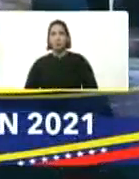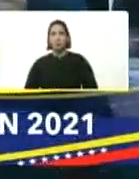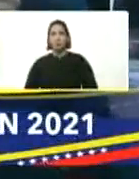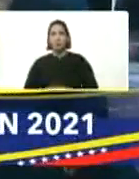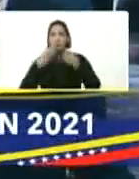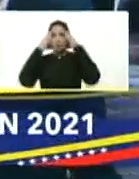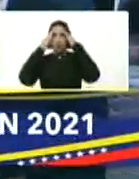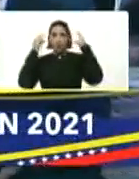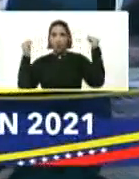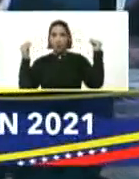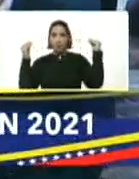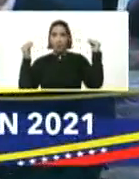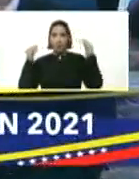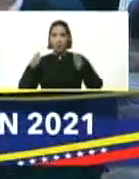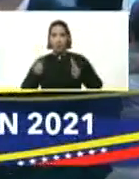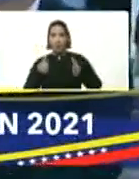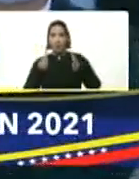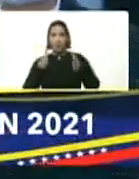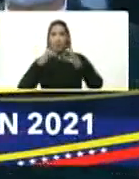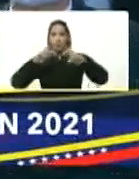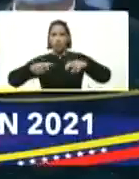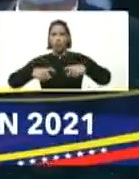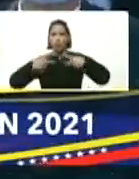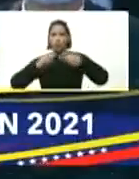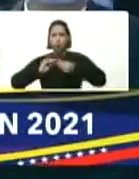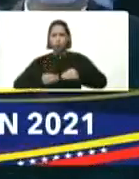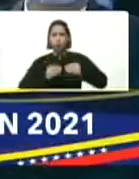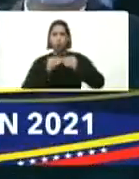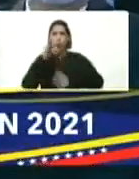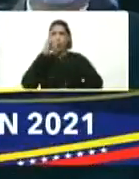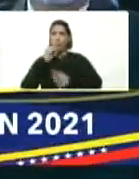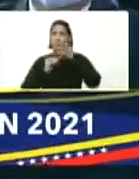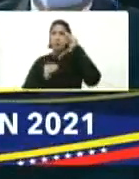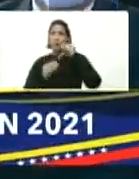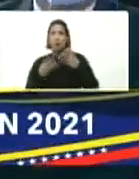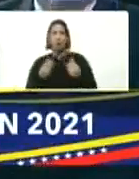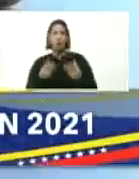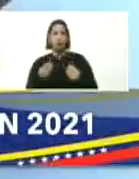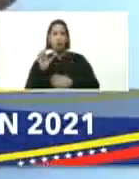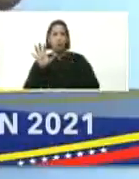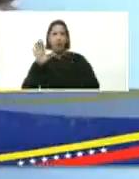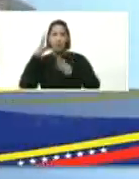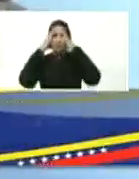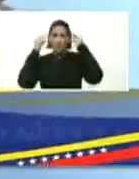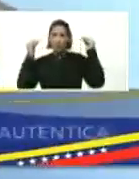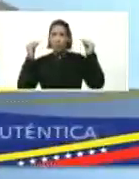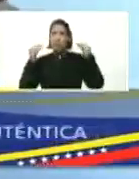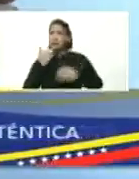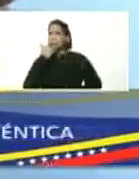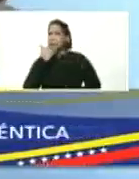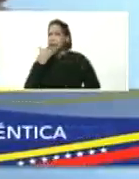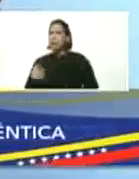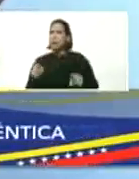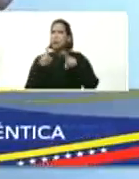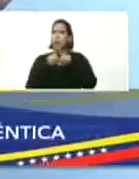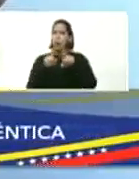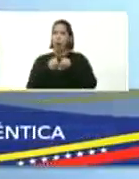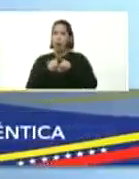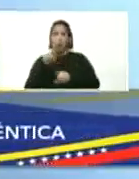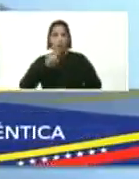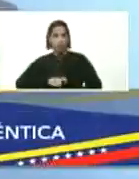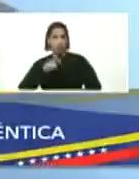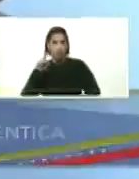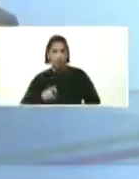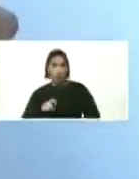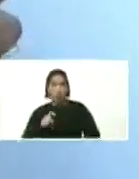Vietnam, en el camino de la renovación. Hay que aprender mucho de nuestra hermana Vietnam. Nos parecemos mucho en las